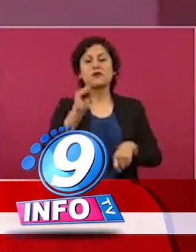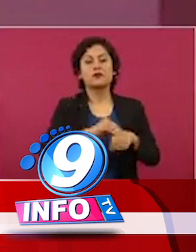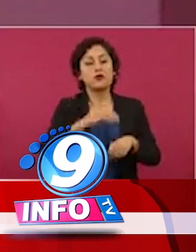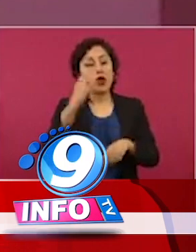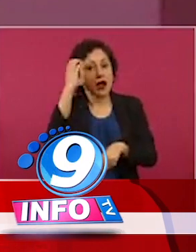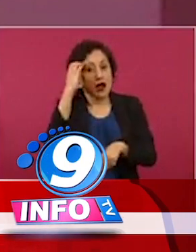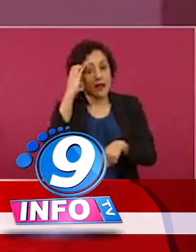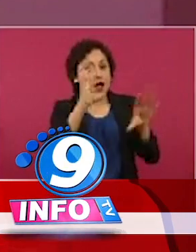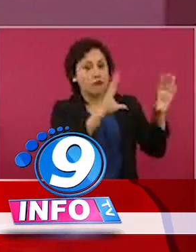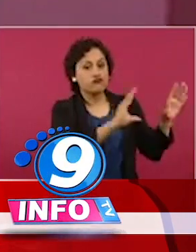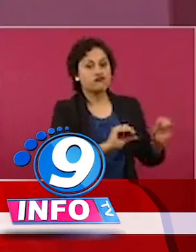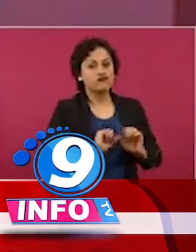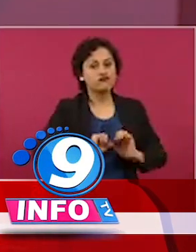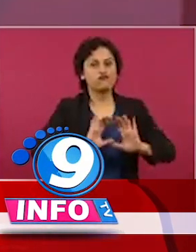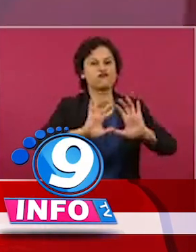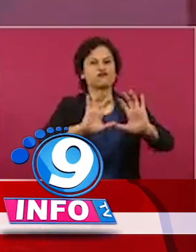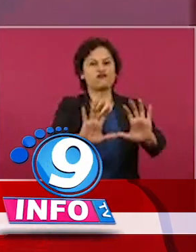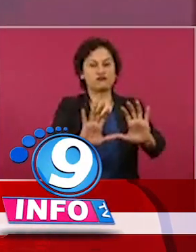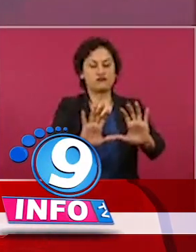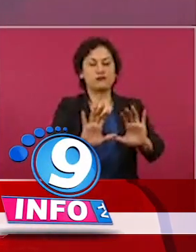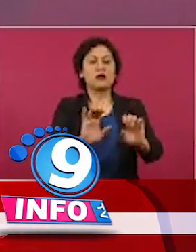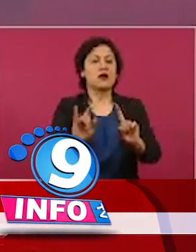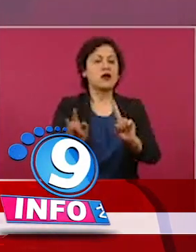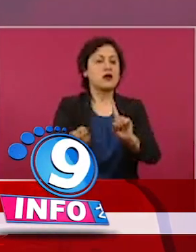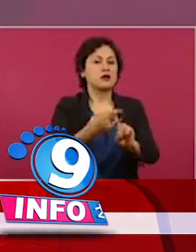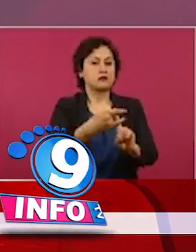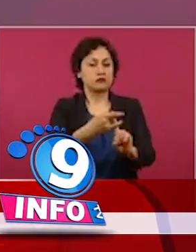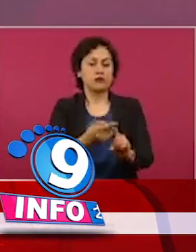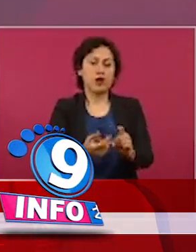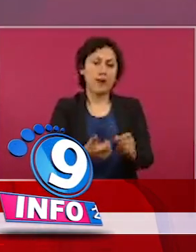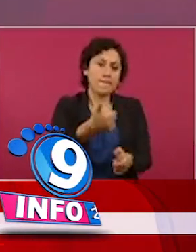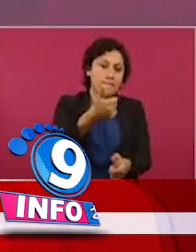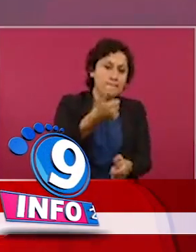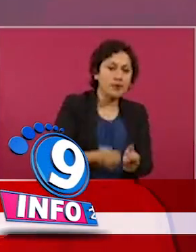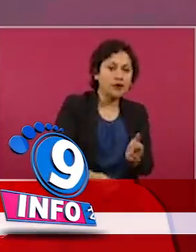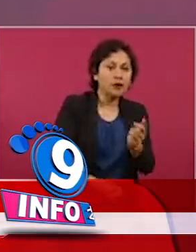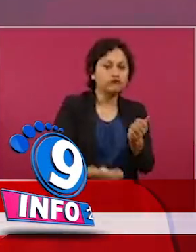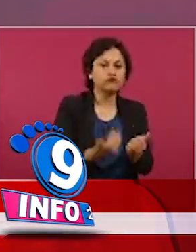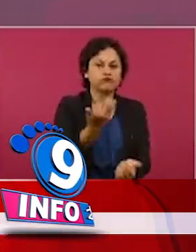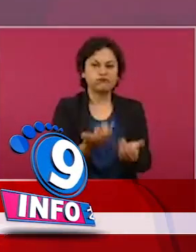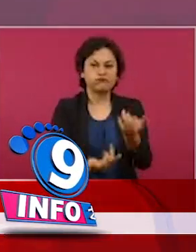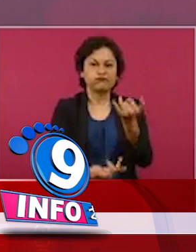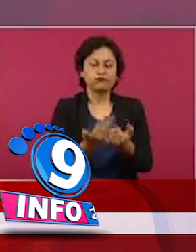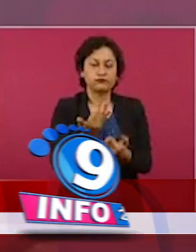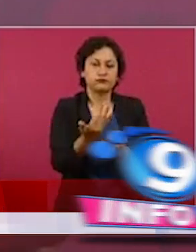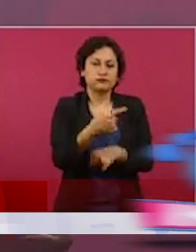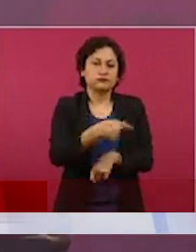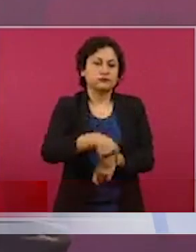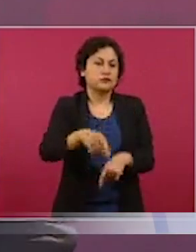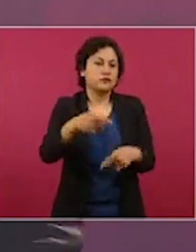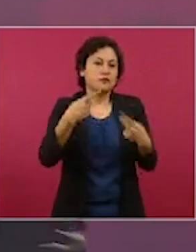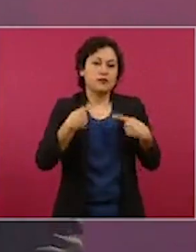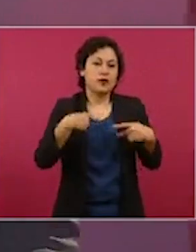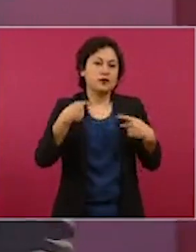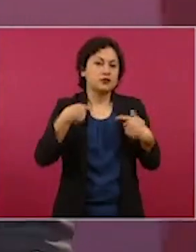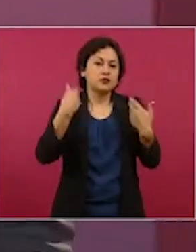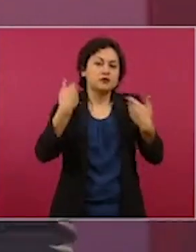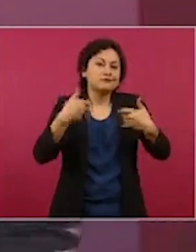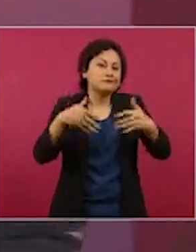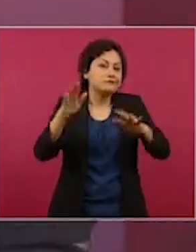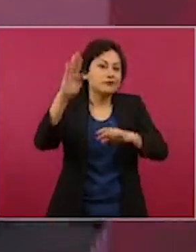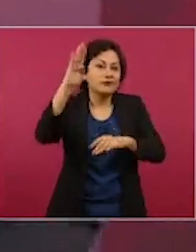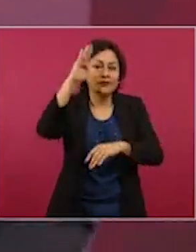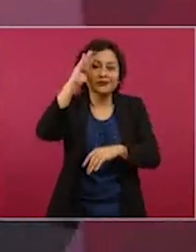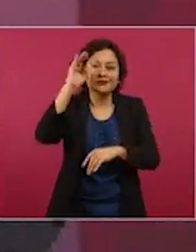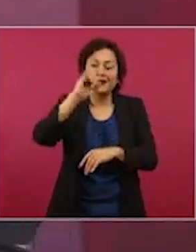del albergue y les prendieron fuego y no imaginaron de que esto iba a